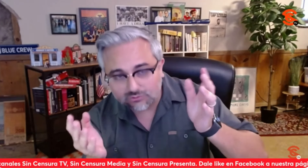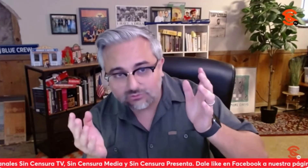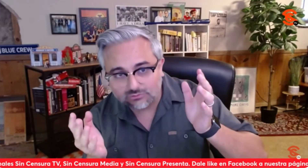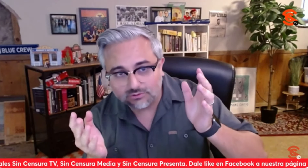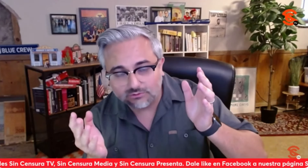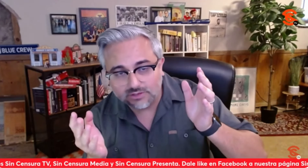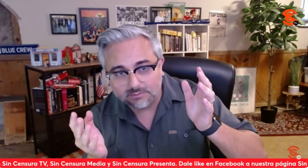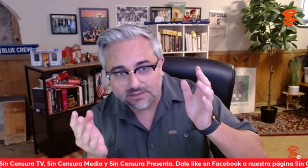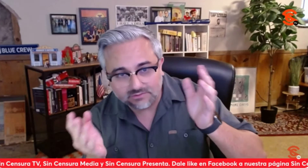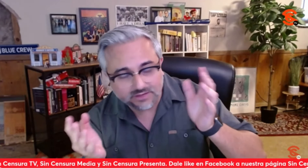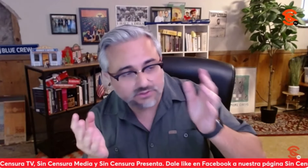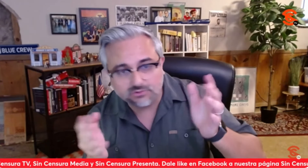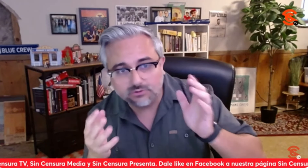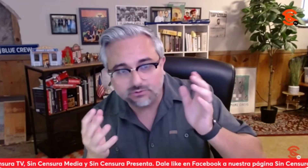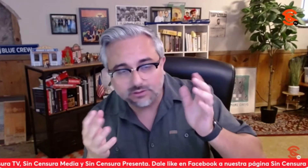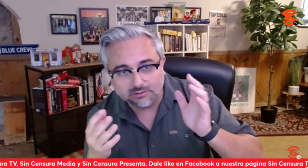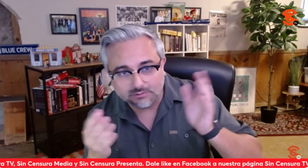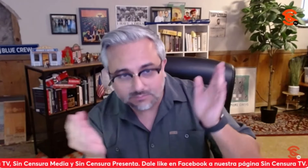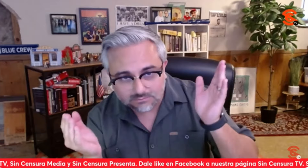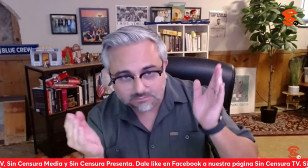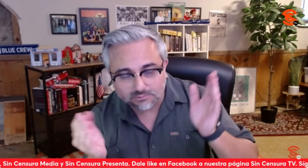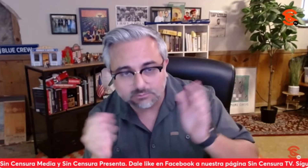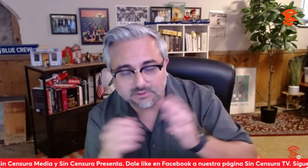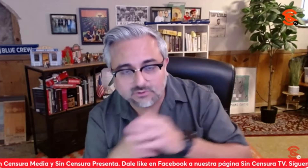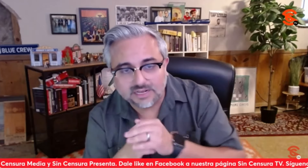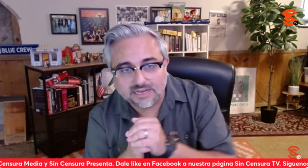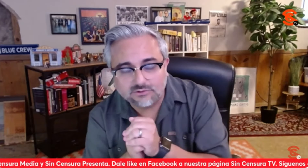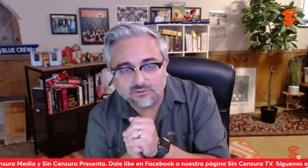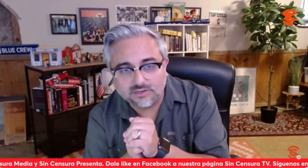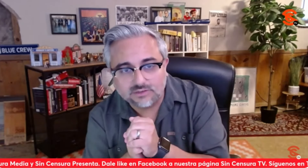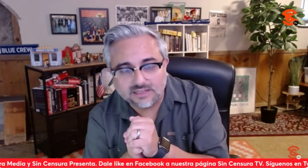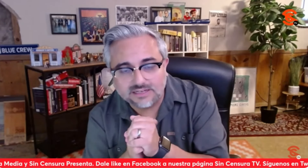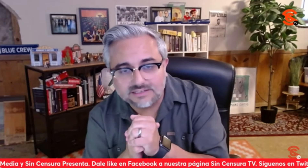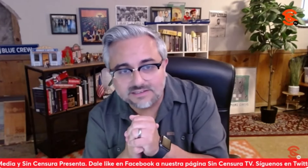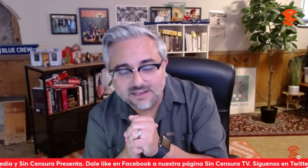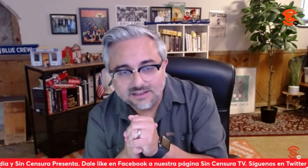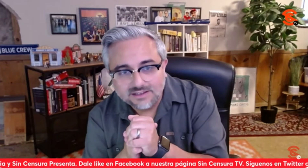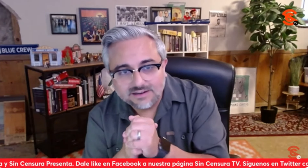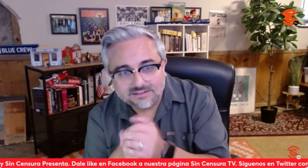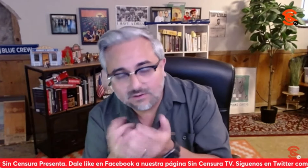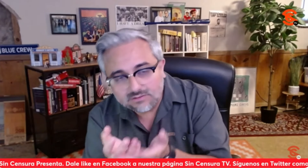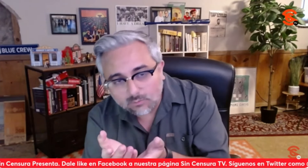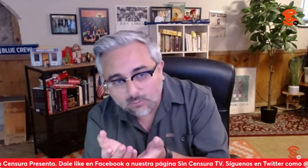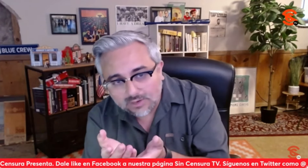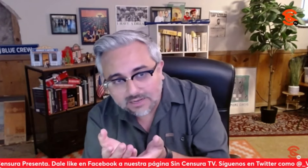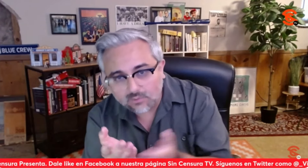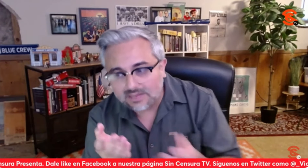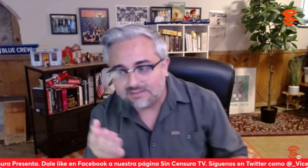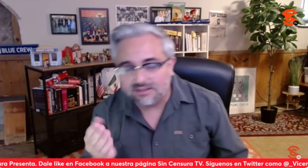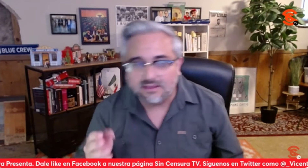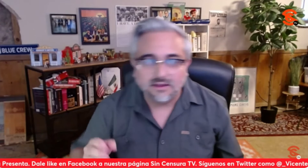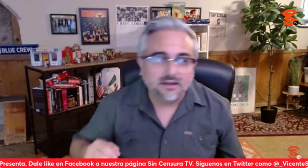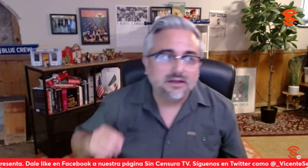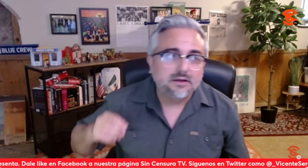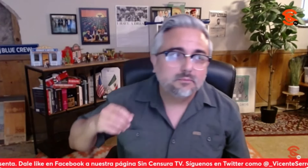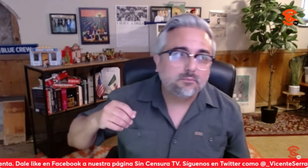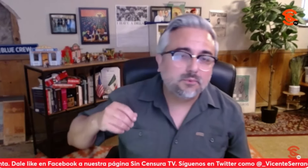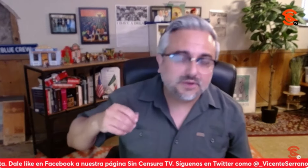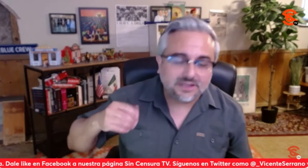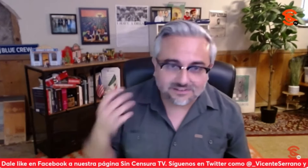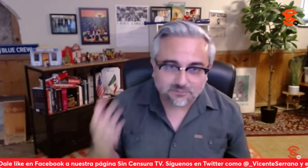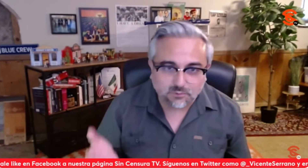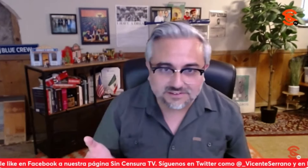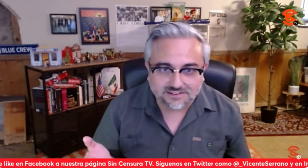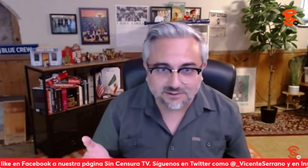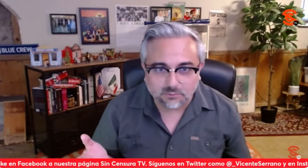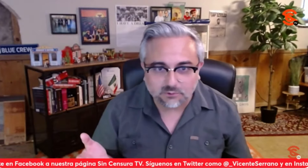a esos conservas, fachos y pues personajazos de la ultraderecha, le salió el tiro por la culata